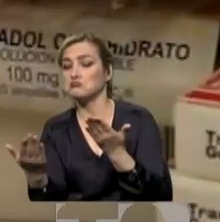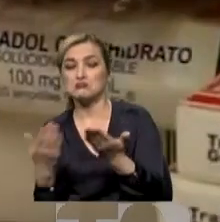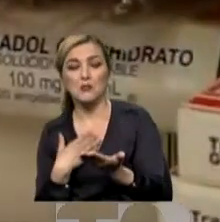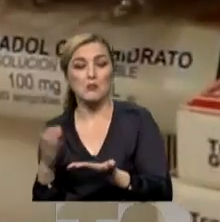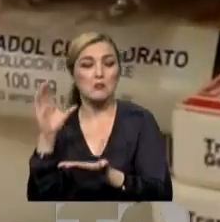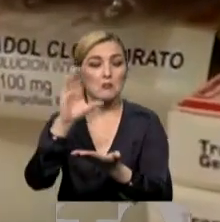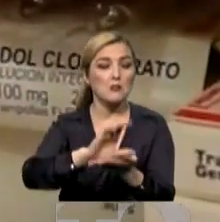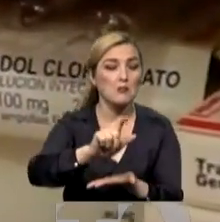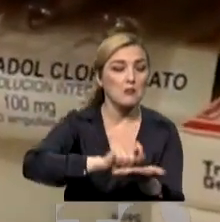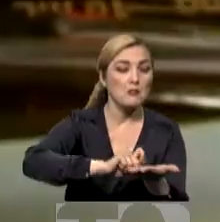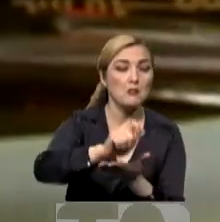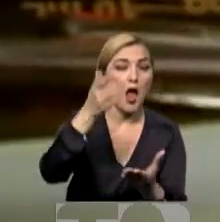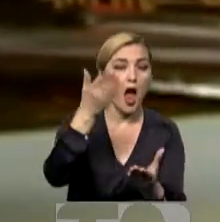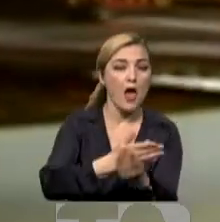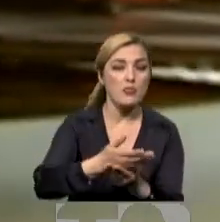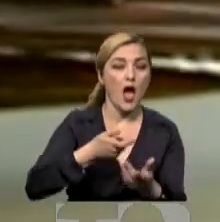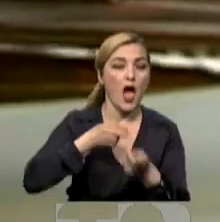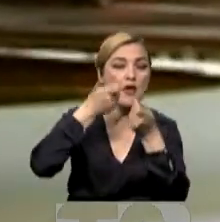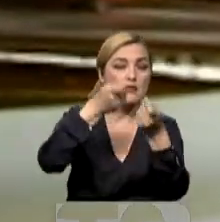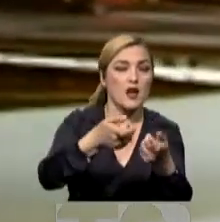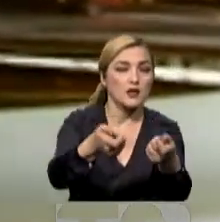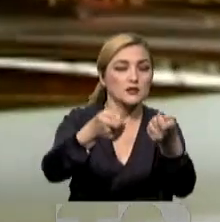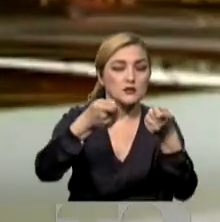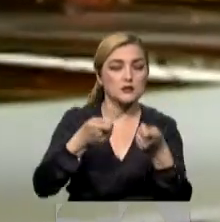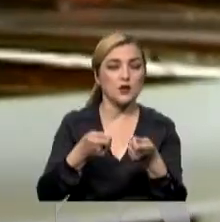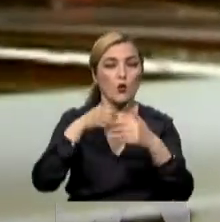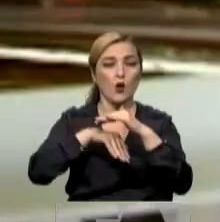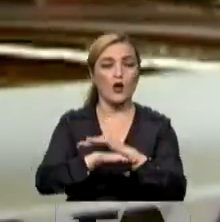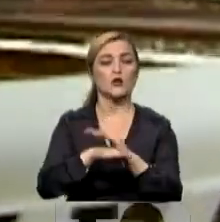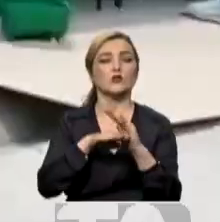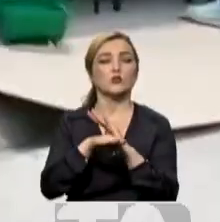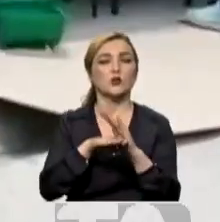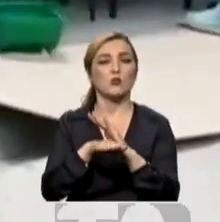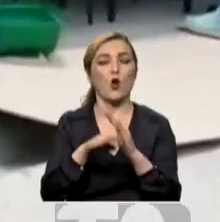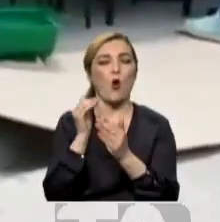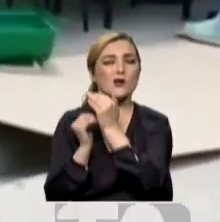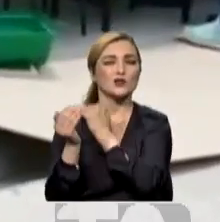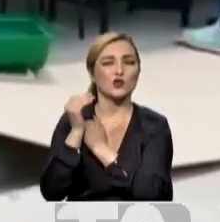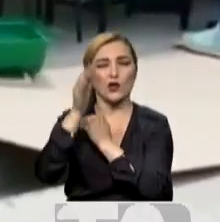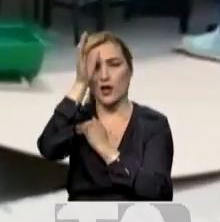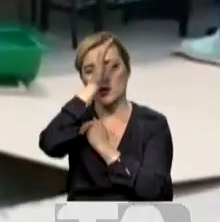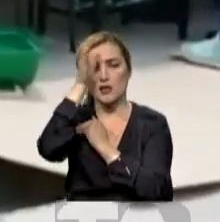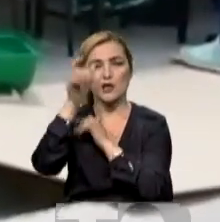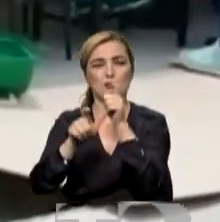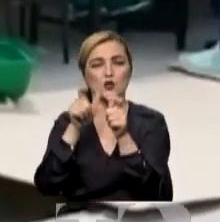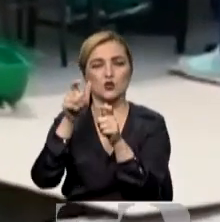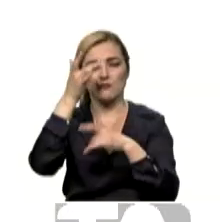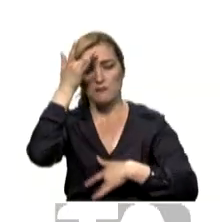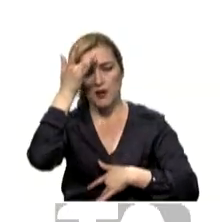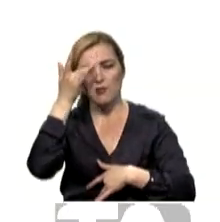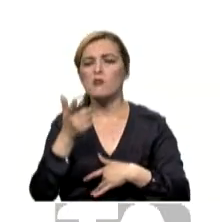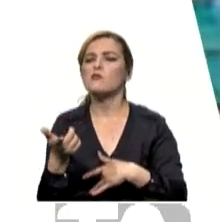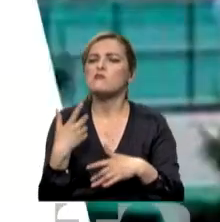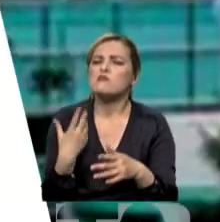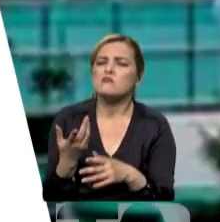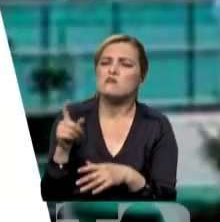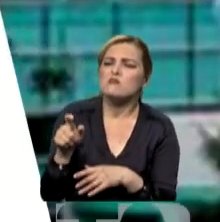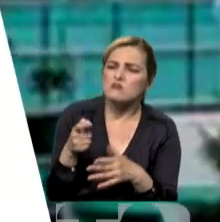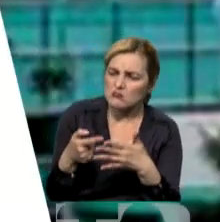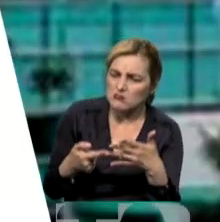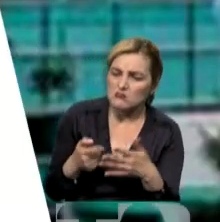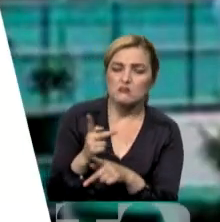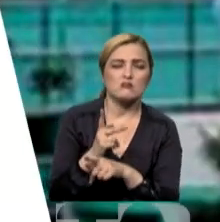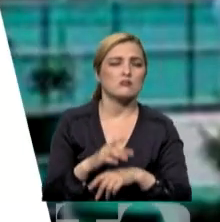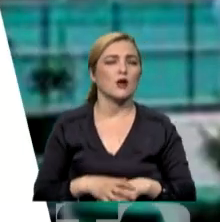o el ingreso a las bodegas de las medicinas o tal vez las historias clínicas de los pacientes beneficiados también se realizo